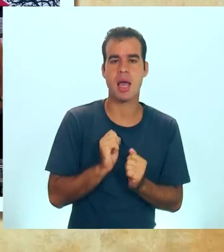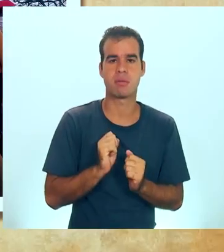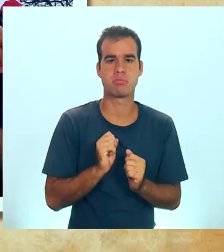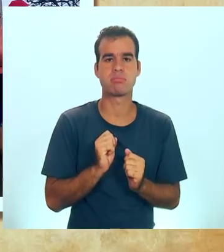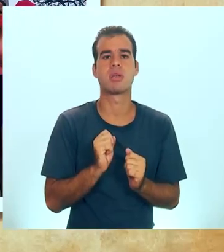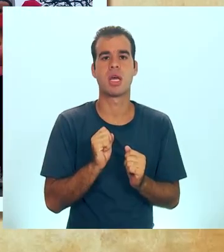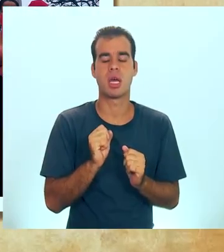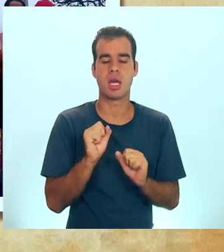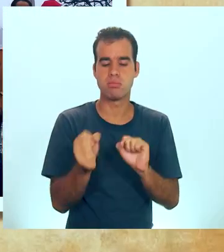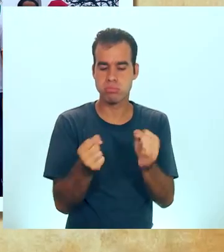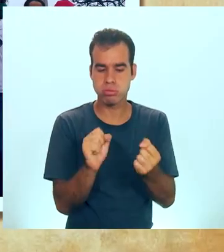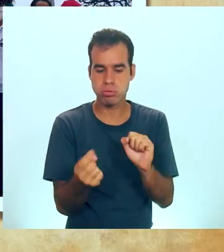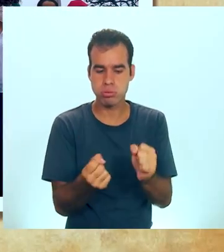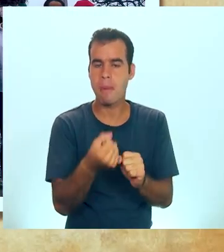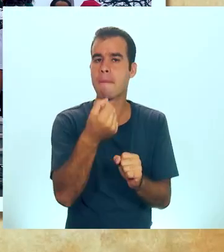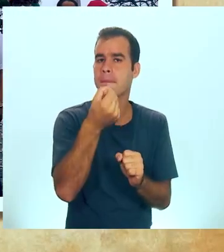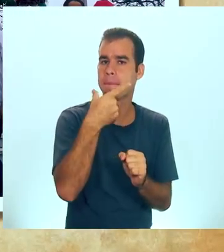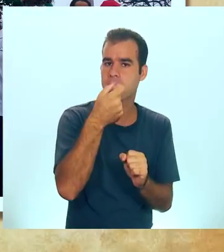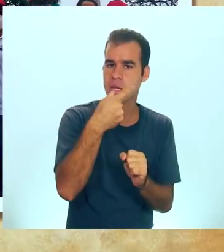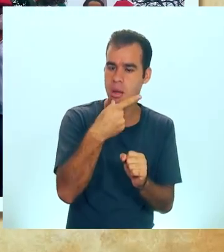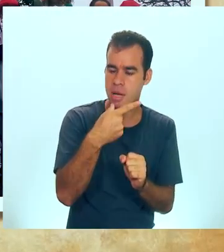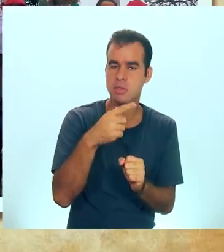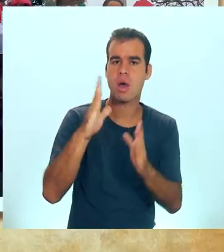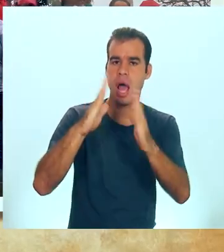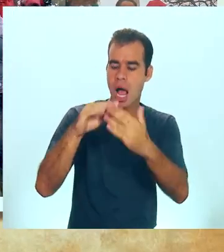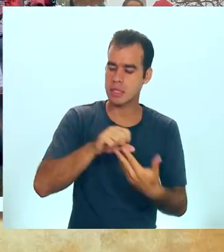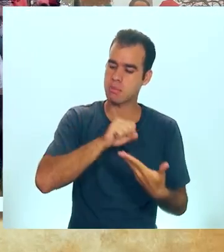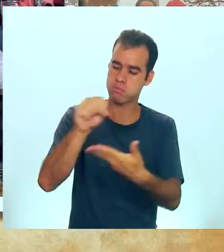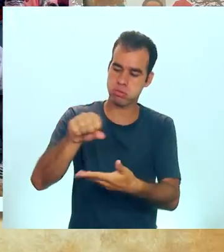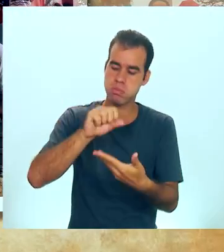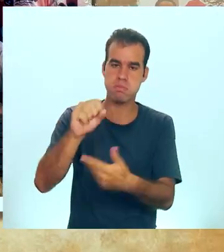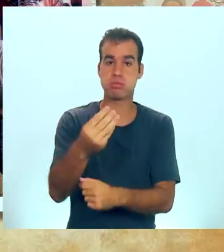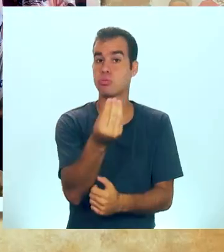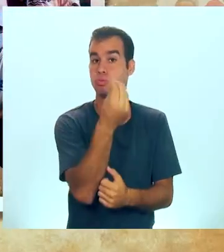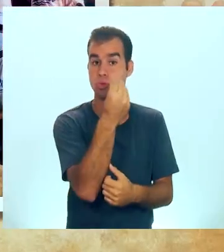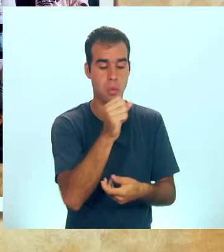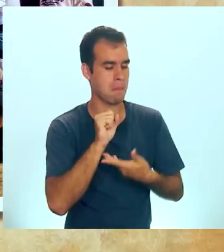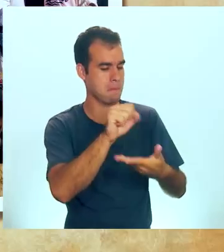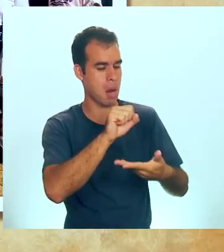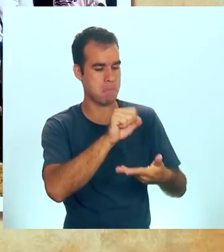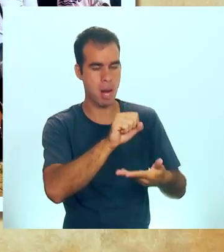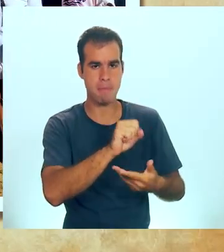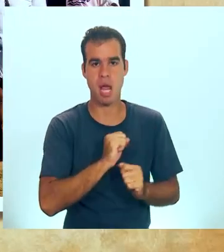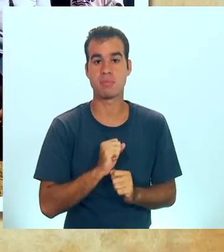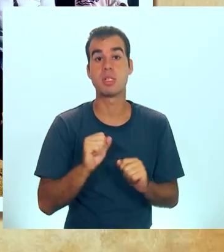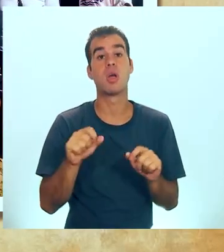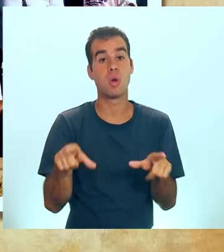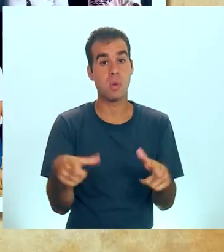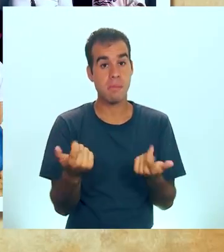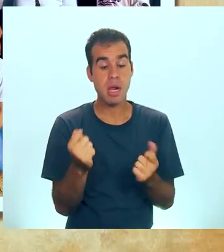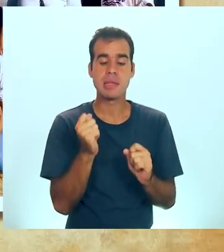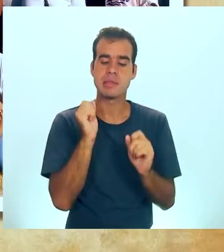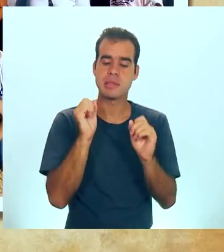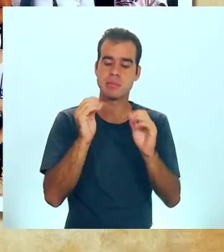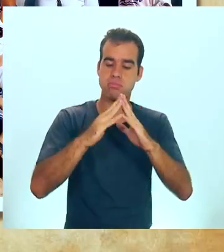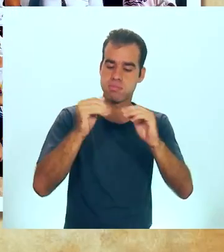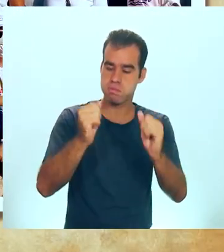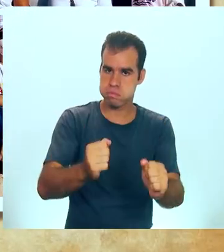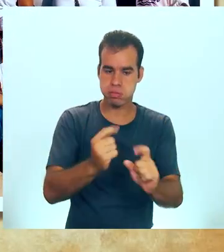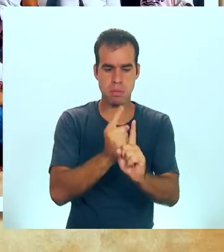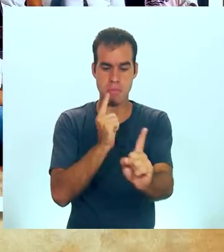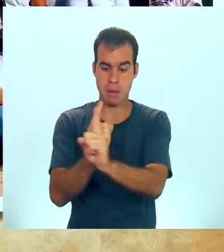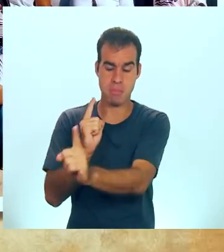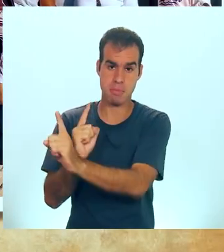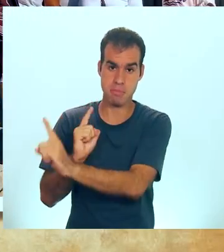llevar medicamentos, alimentos a las casas, contribuir también a las medidas de aislamiento social, a las tareas de impacto social, a las tareas